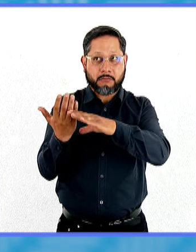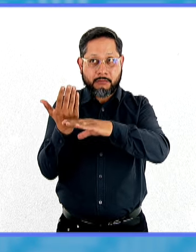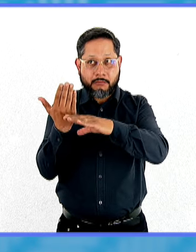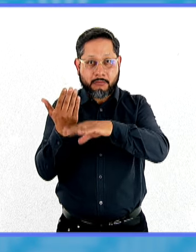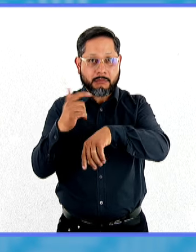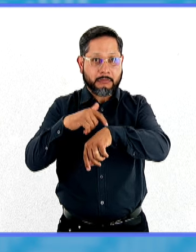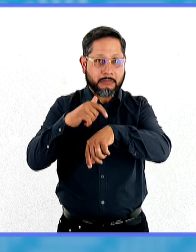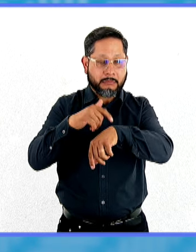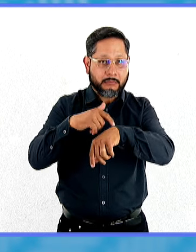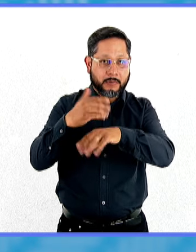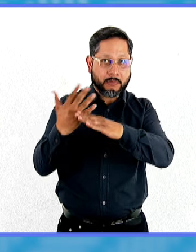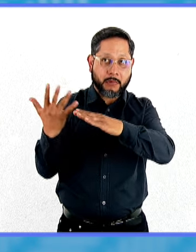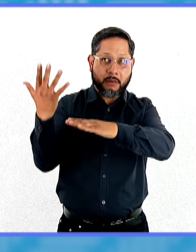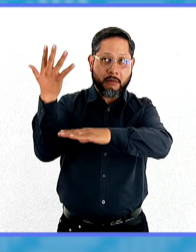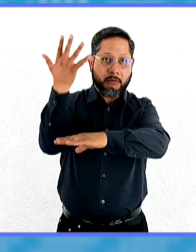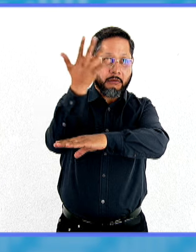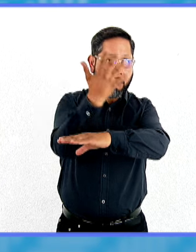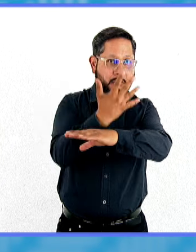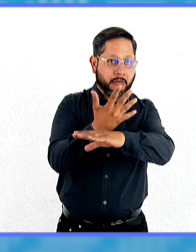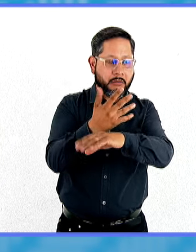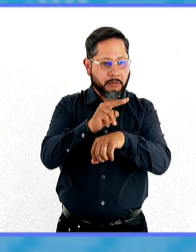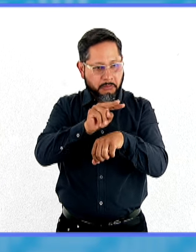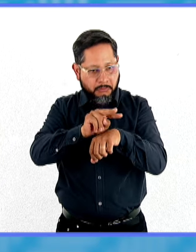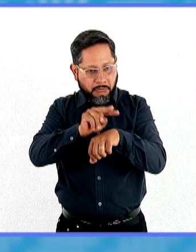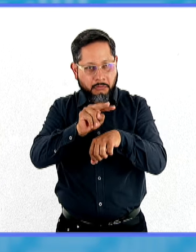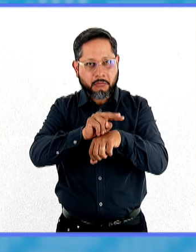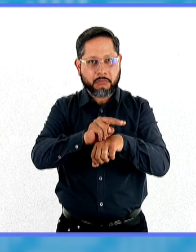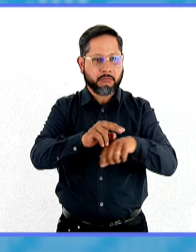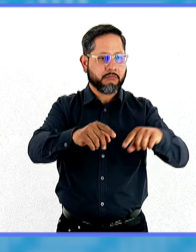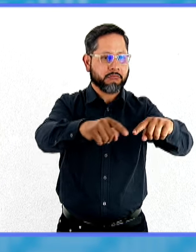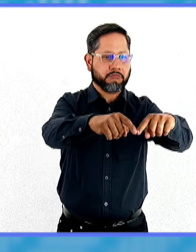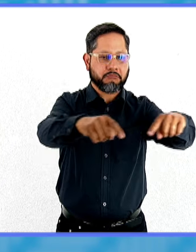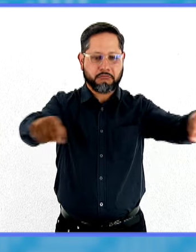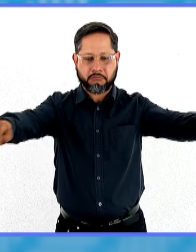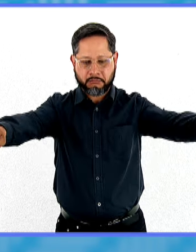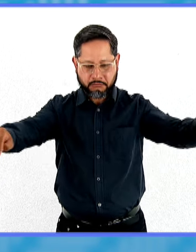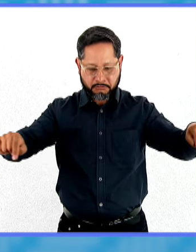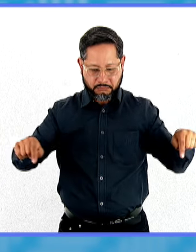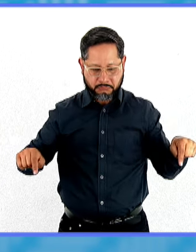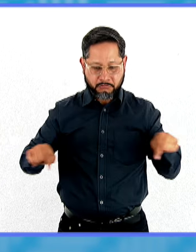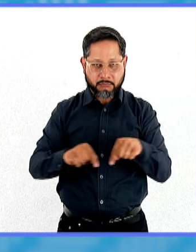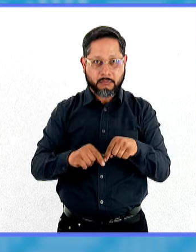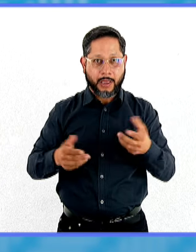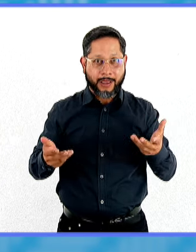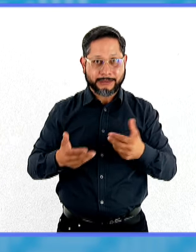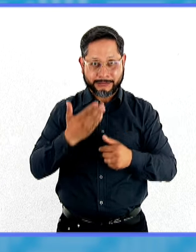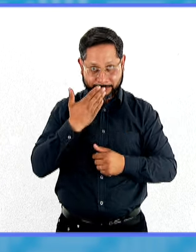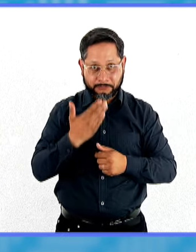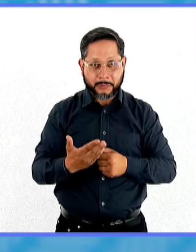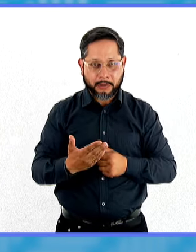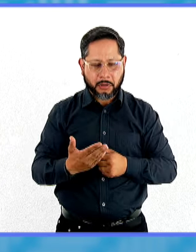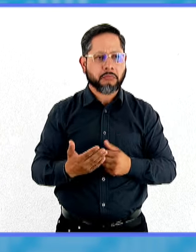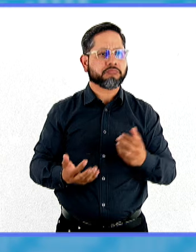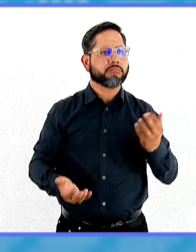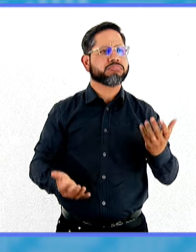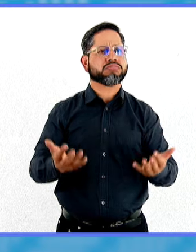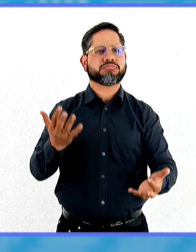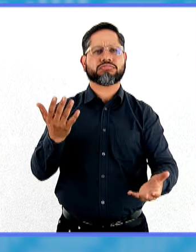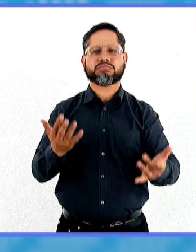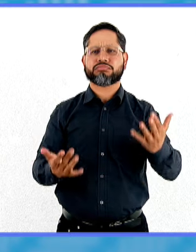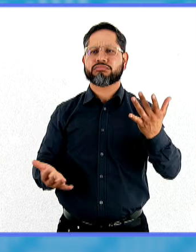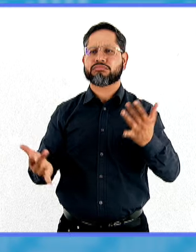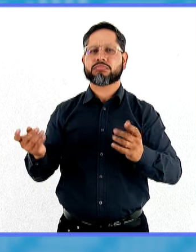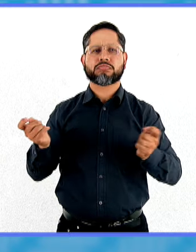vigilancia bajo ciertas condiciones de tener sus guardarrayas y demás cosas y si esto se hace bien entonces se puede tener un control